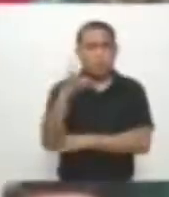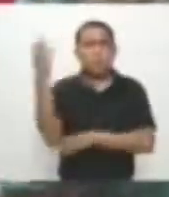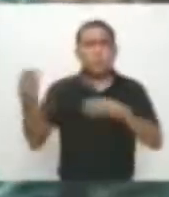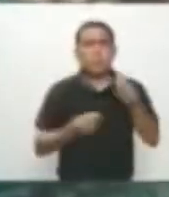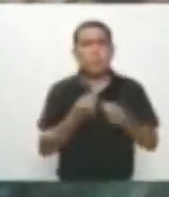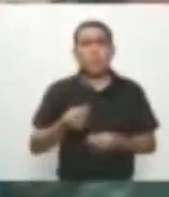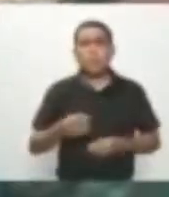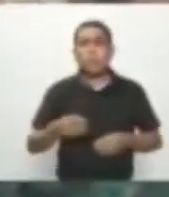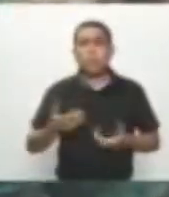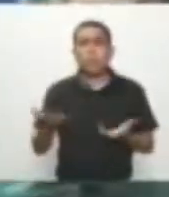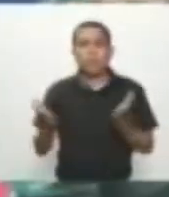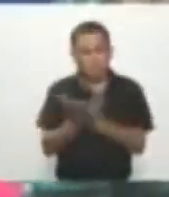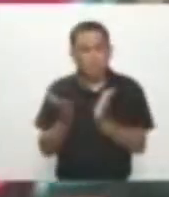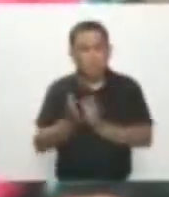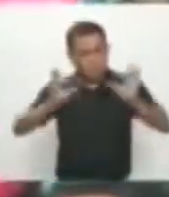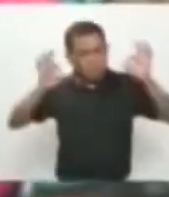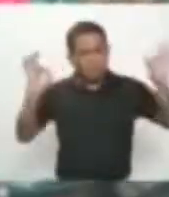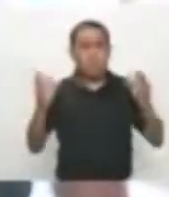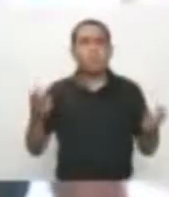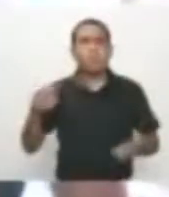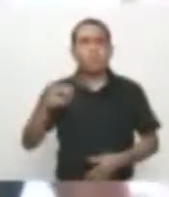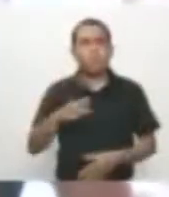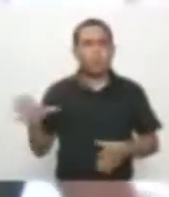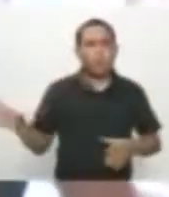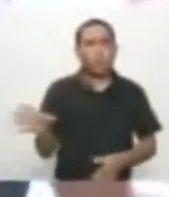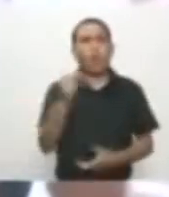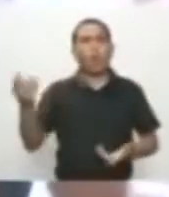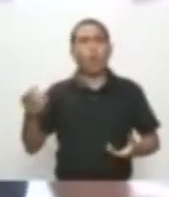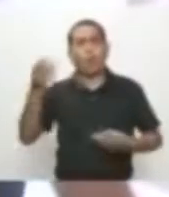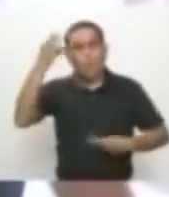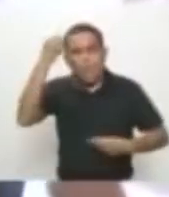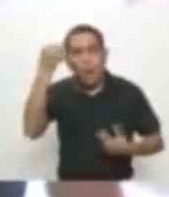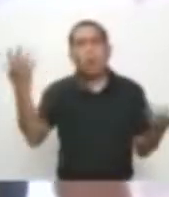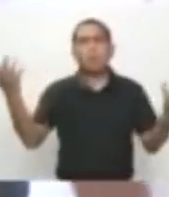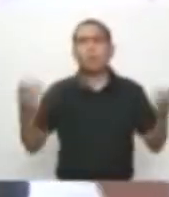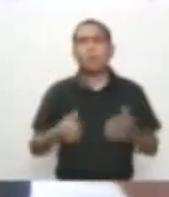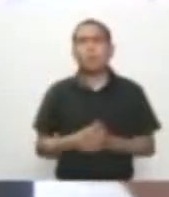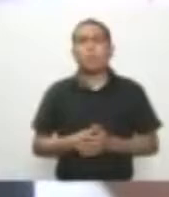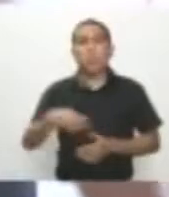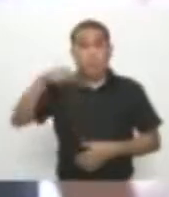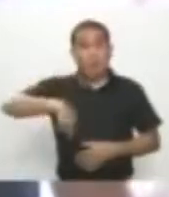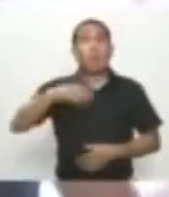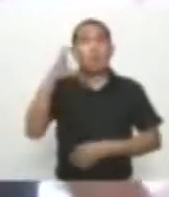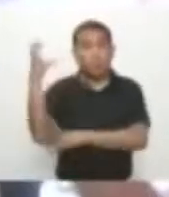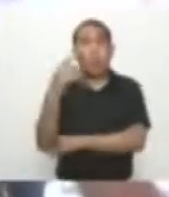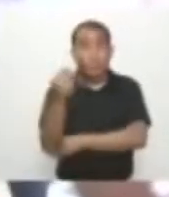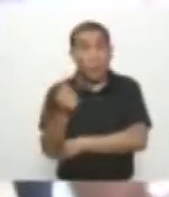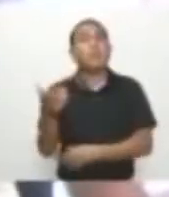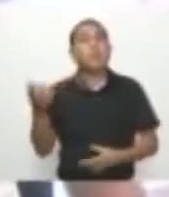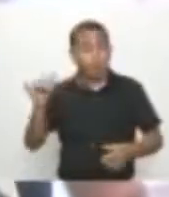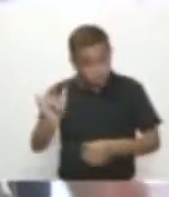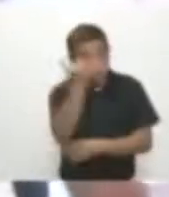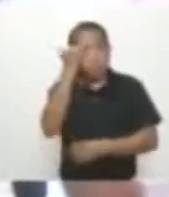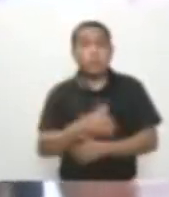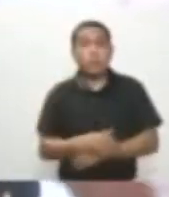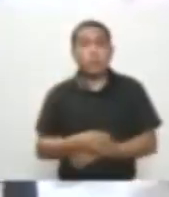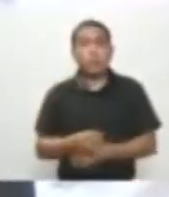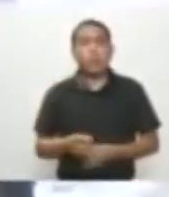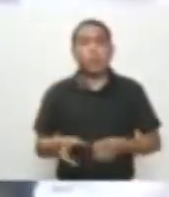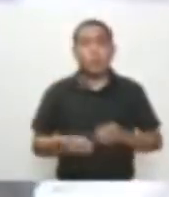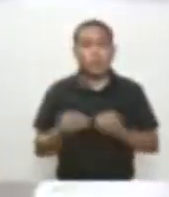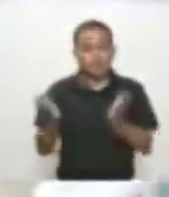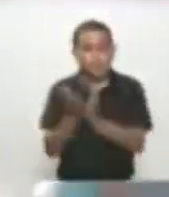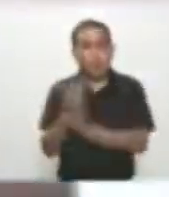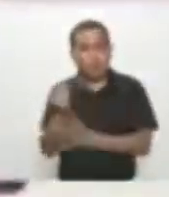una educación digna, por nuestros valores. Hay plata, hay la danza de los millones en el gobierno nacional y debe haber plata